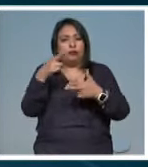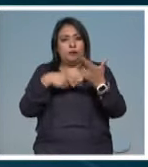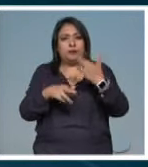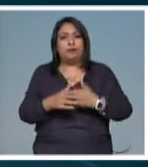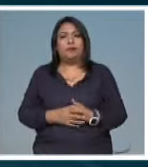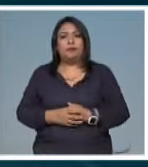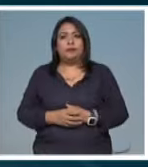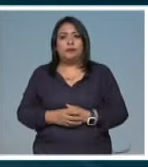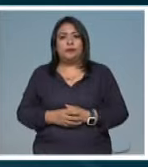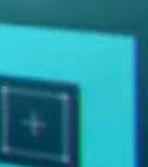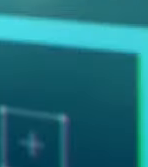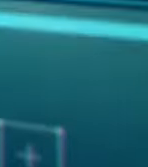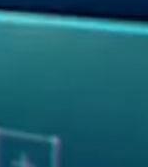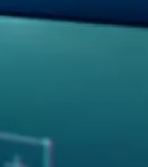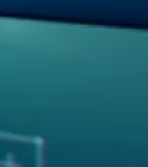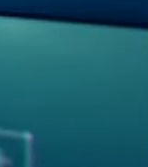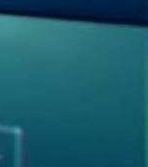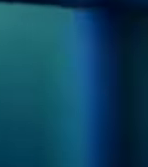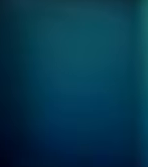regresamos.